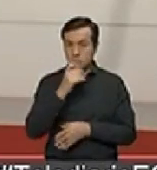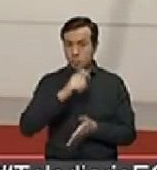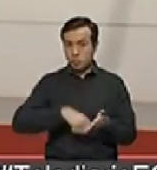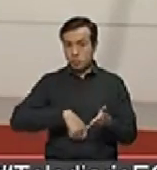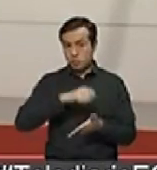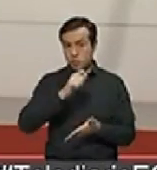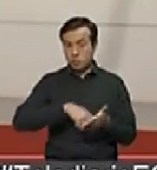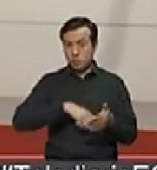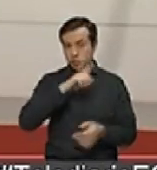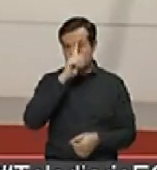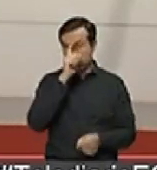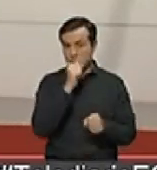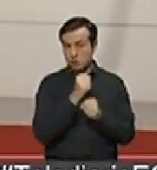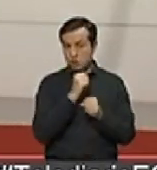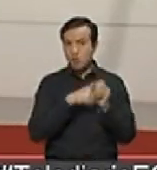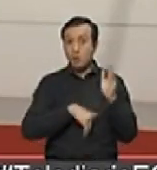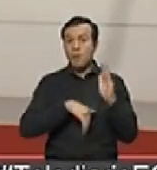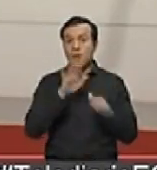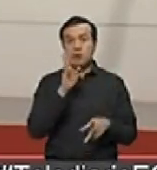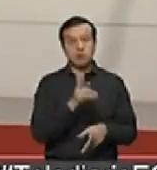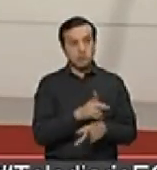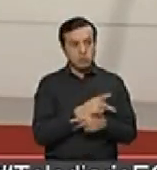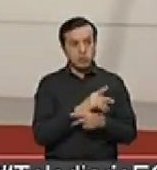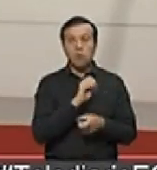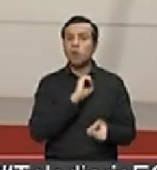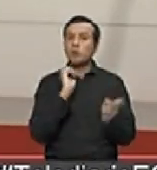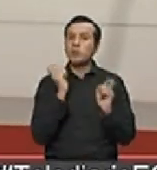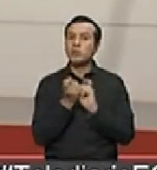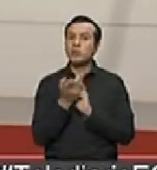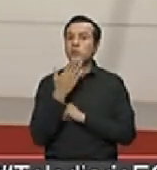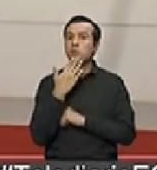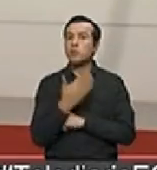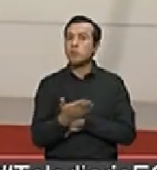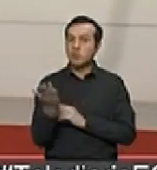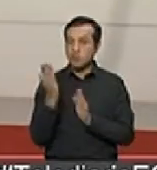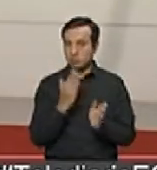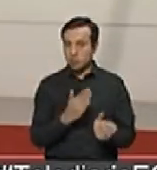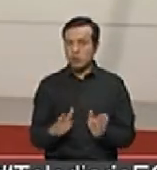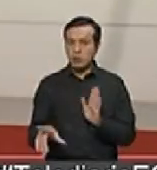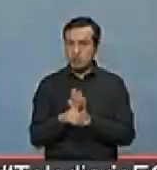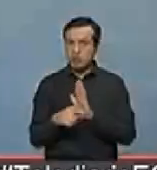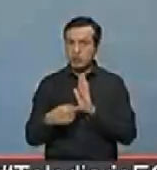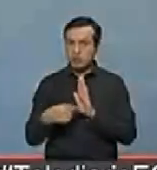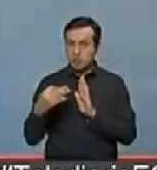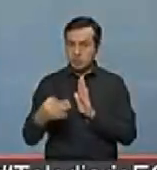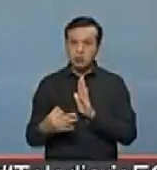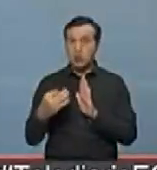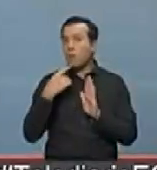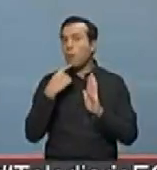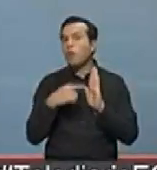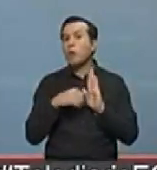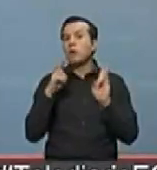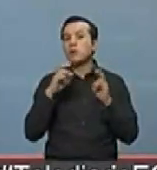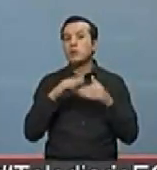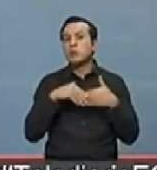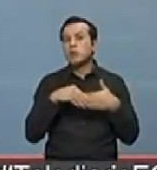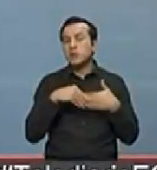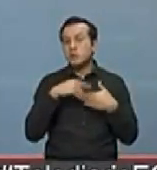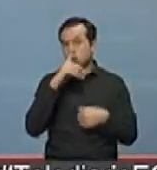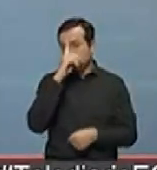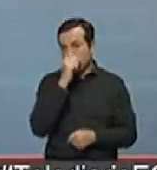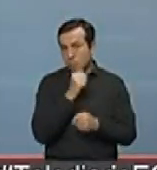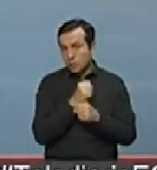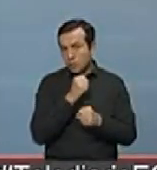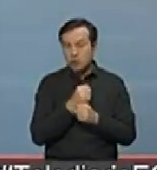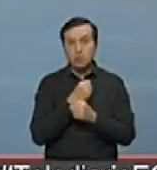contratación de trabajos eventuales para mayor producción o reemplazo a través del uso de este mecanismo legal. Y en el caso de la flexibilización o